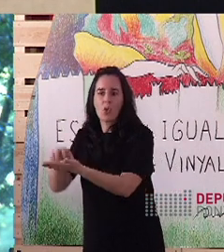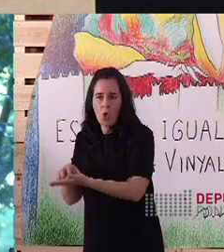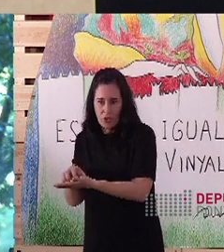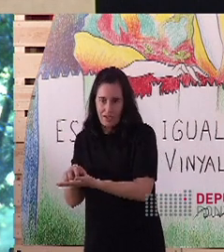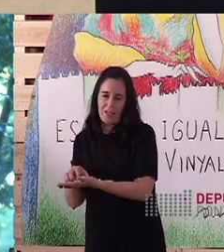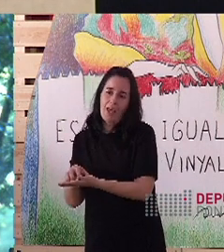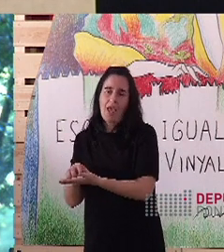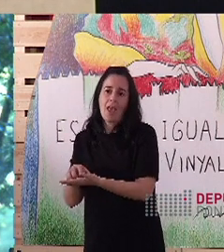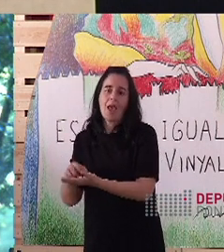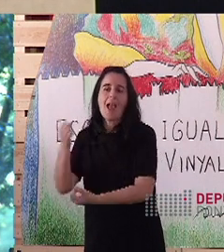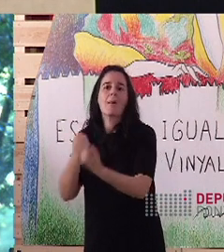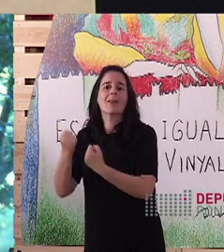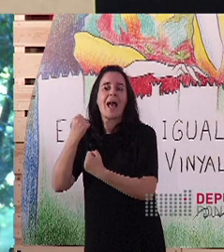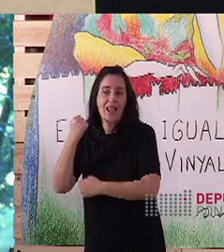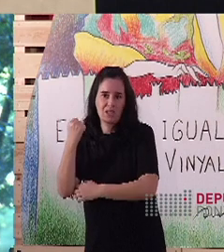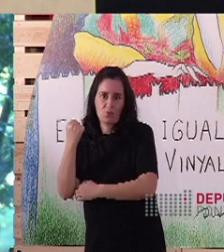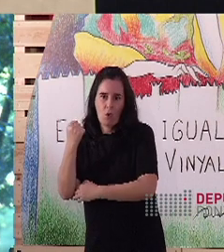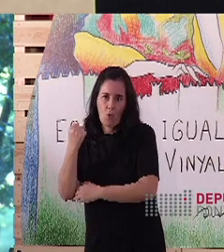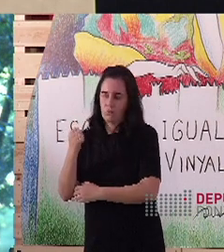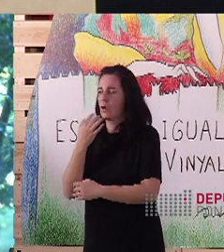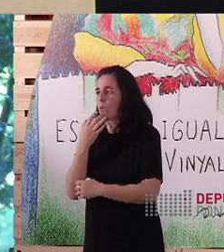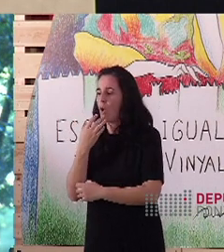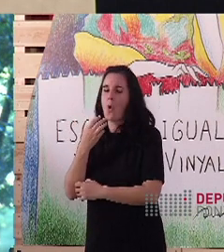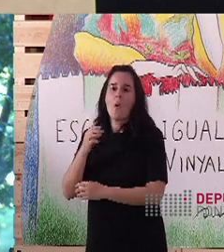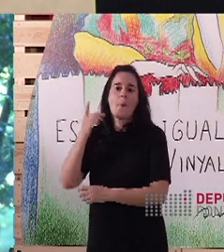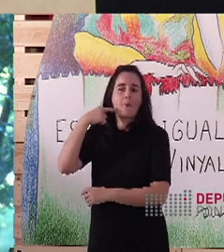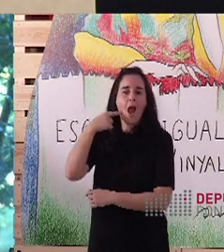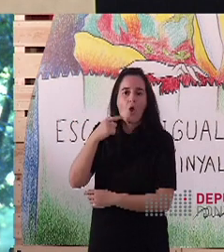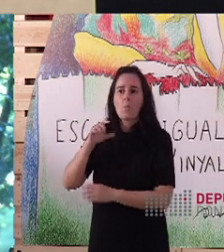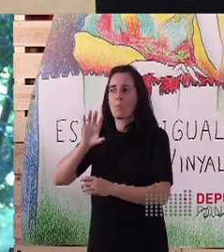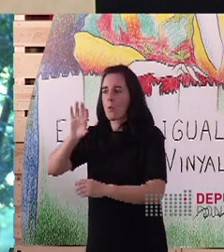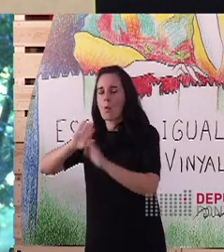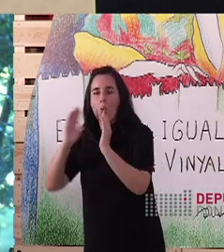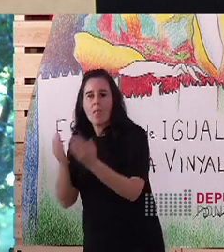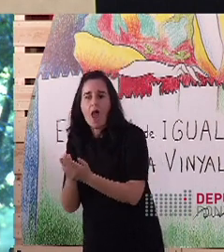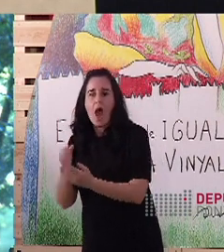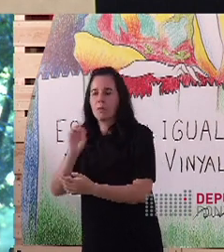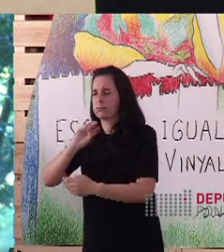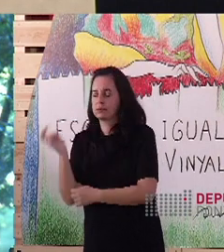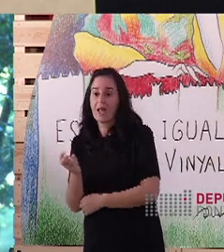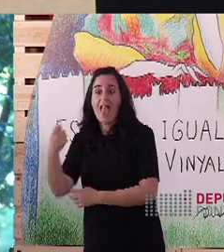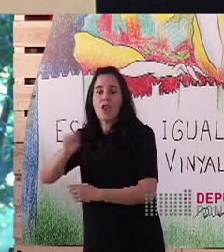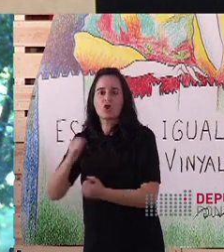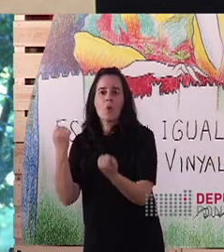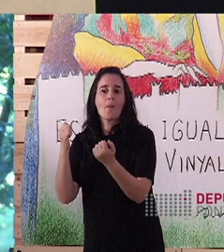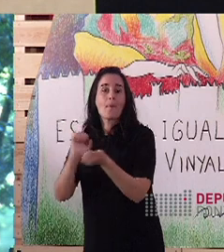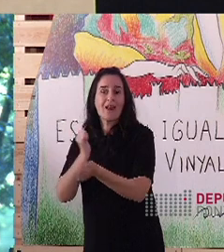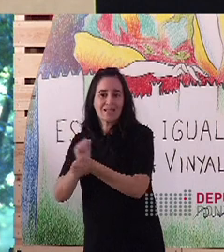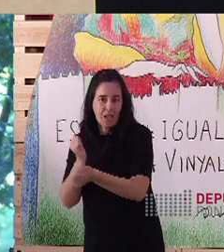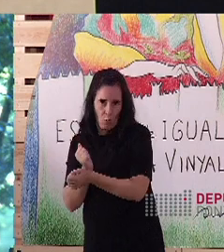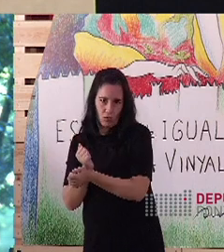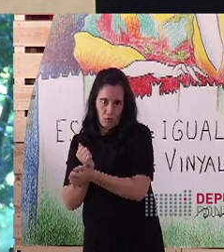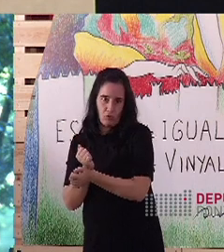el Fondo Monetario Internacional, el Banco Mundial, cuando hacen préstamos de ayuda estructural o elaboran esos